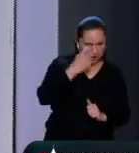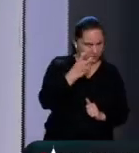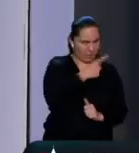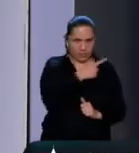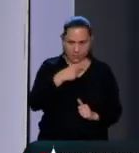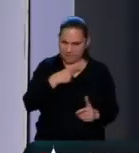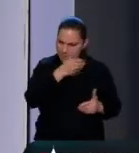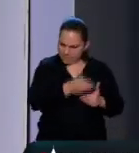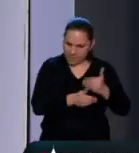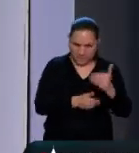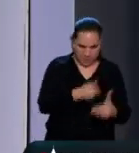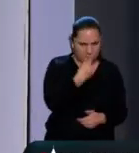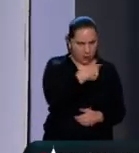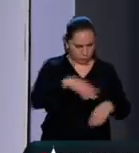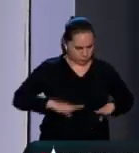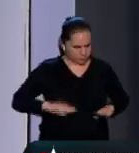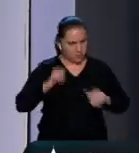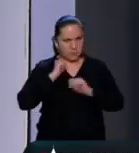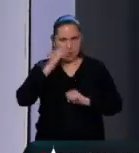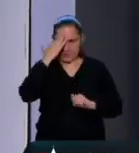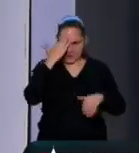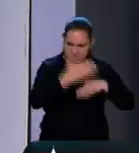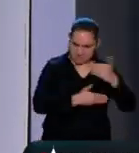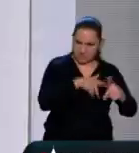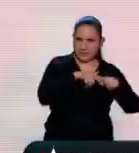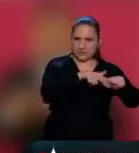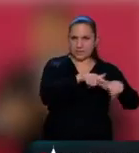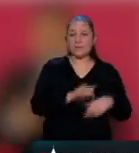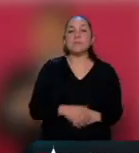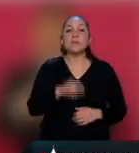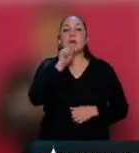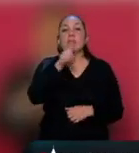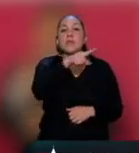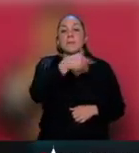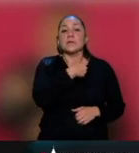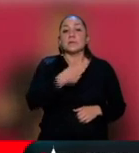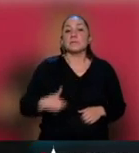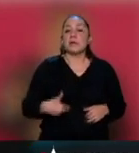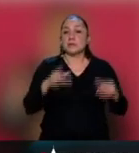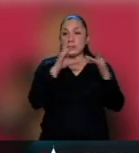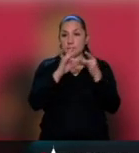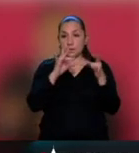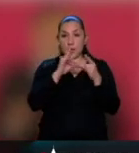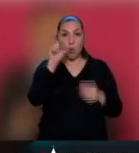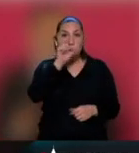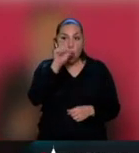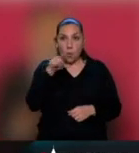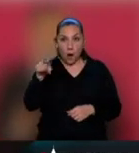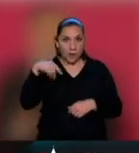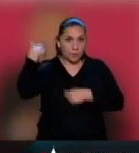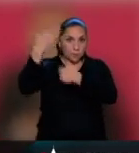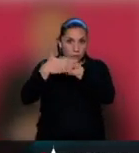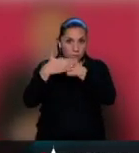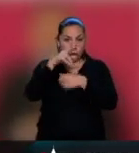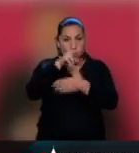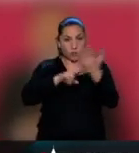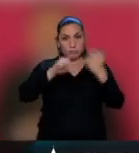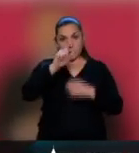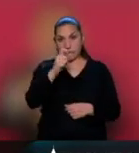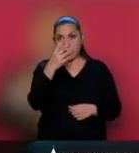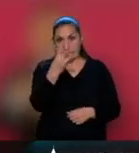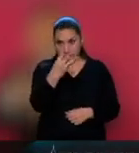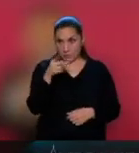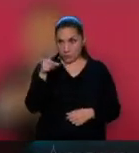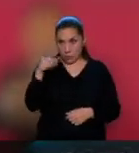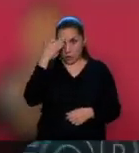También se habló de otros temas. El presidente reiteró esta mañana que cuando acabe su sexenio en septiembre de 2024, cierra su ciclo,